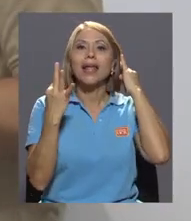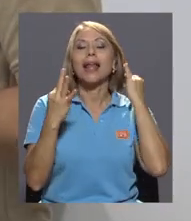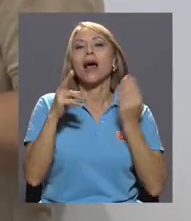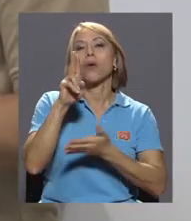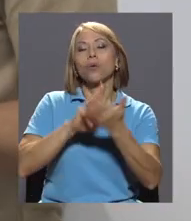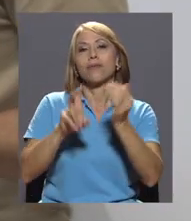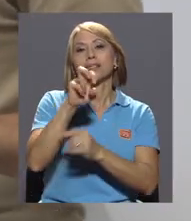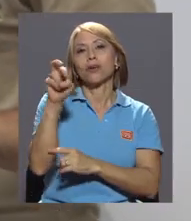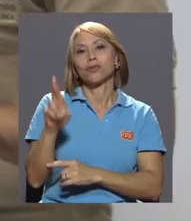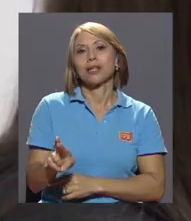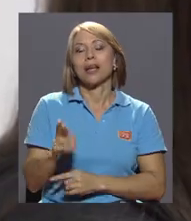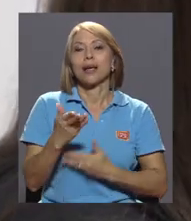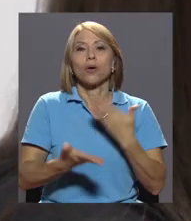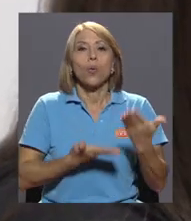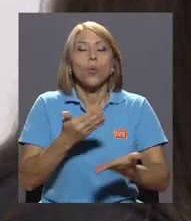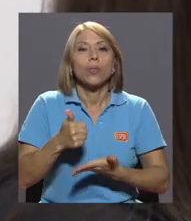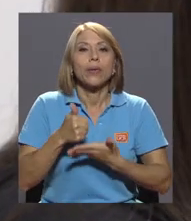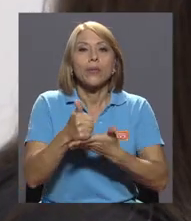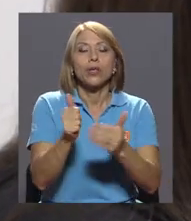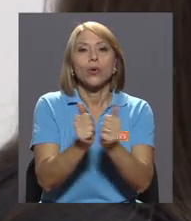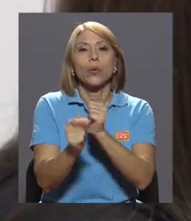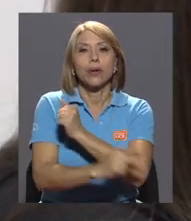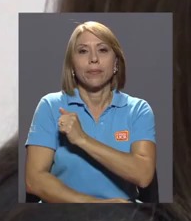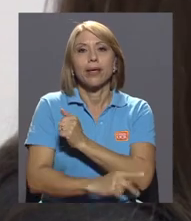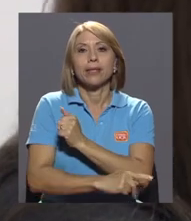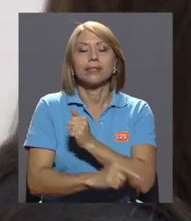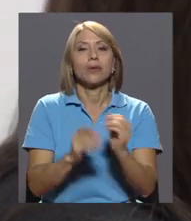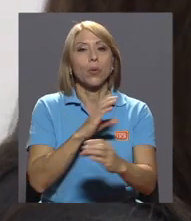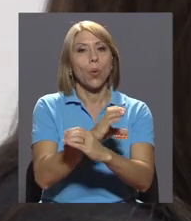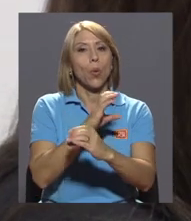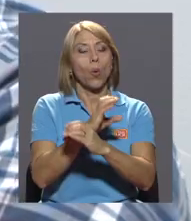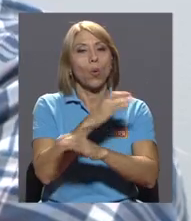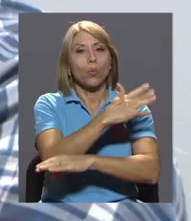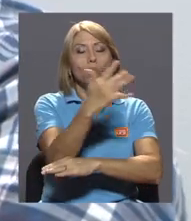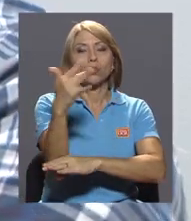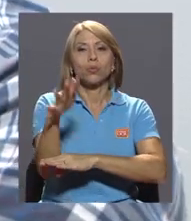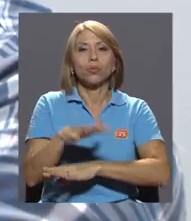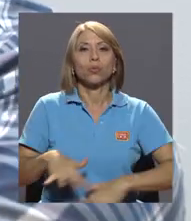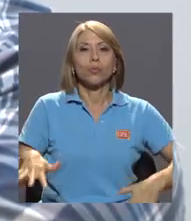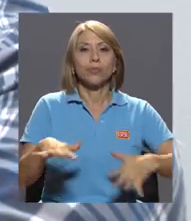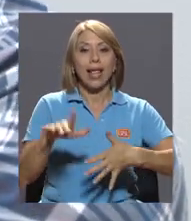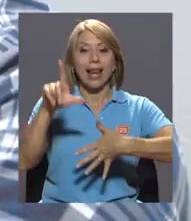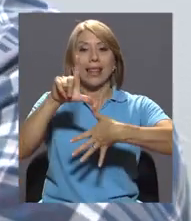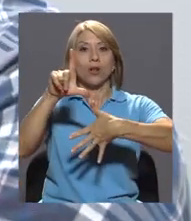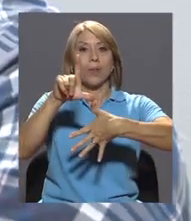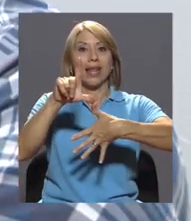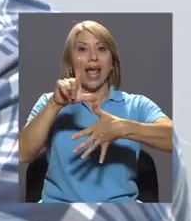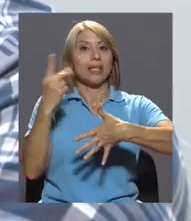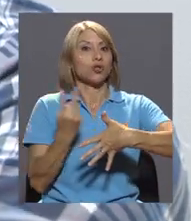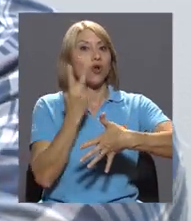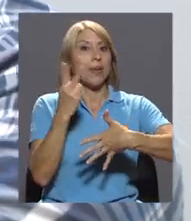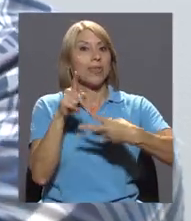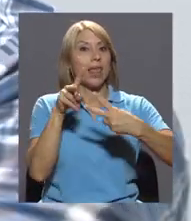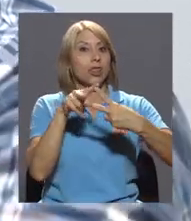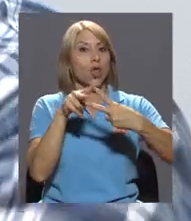la Universidad de Costa Rica contribuye con el país y con la conservación del medio ambiente. En Latinoamérica, solo